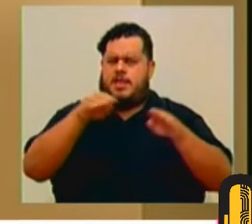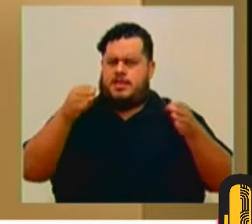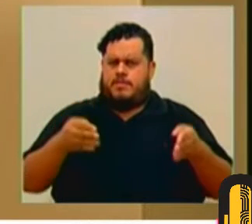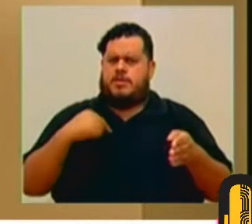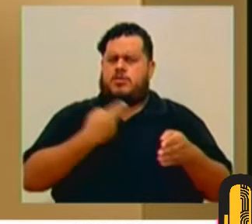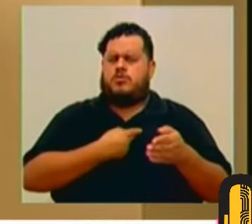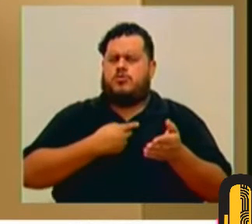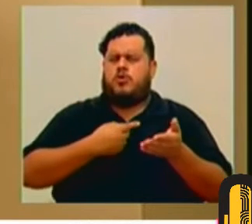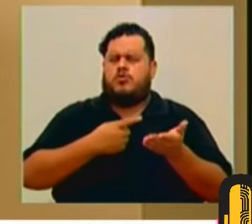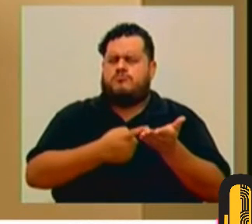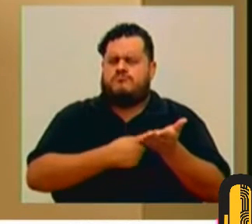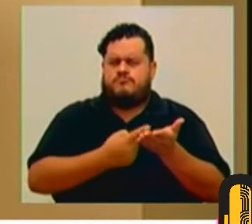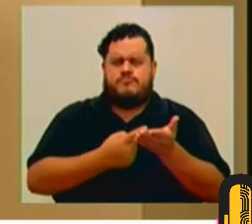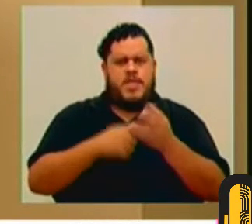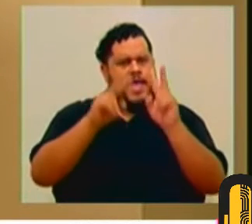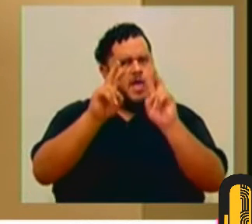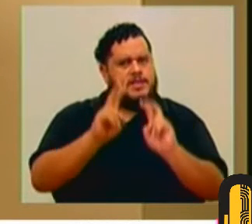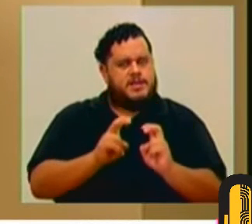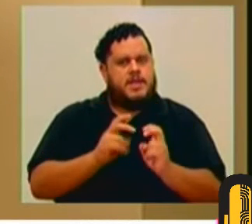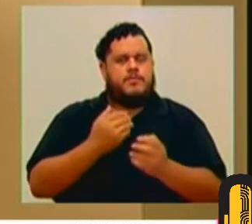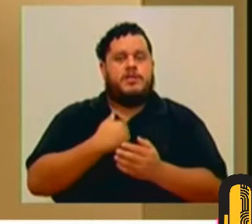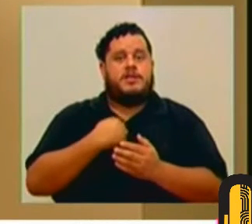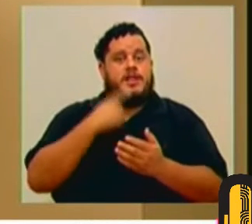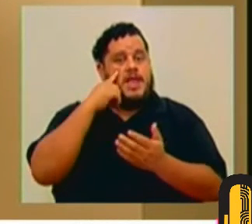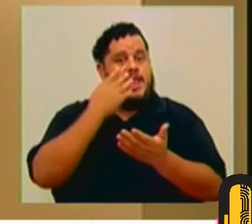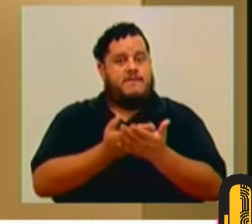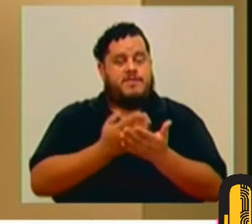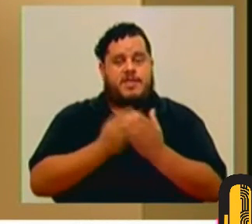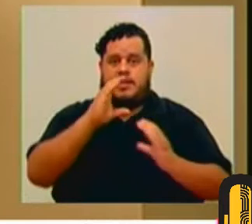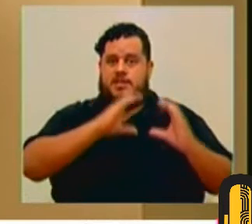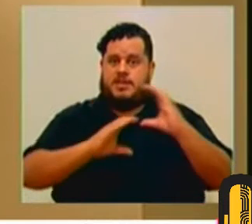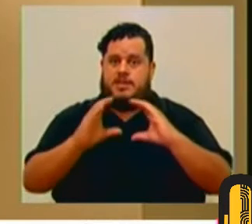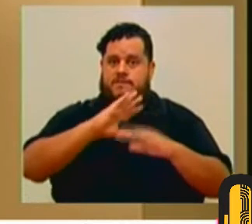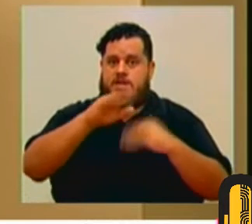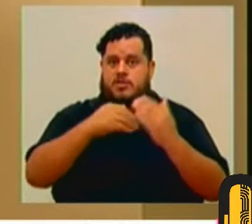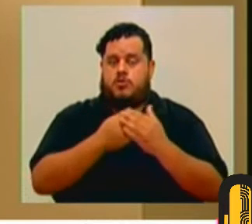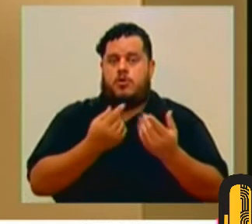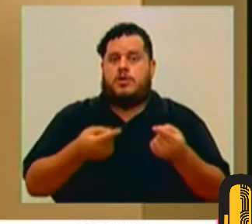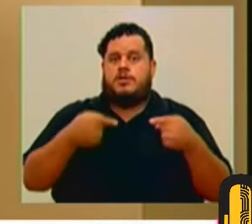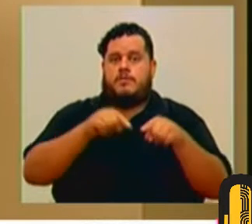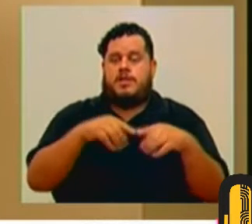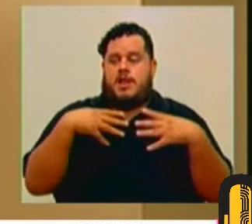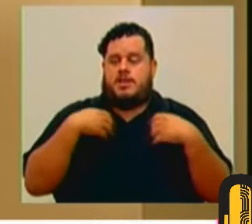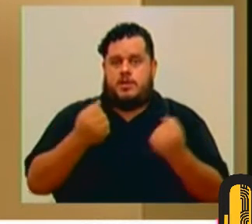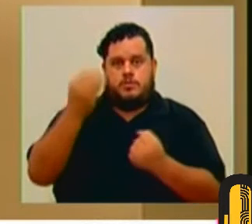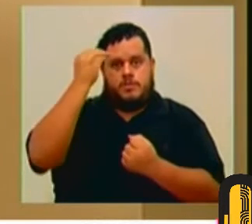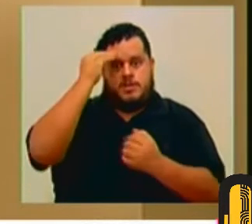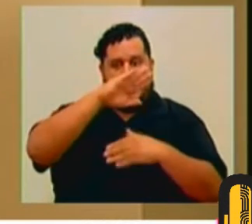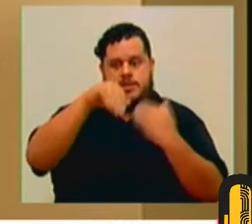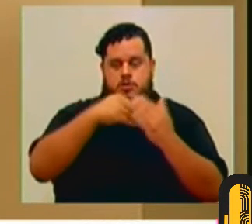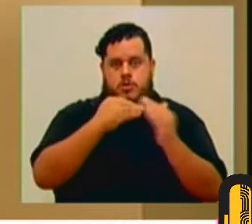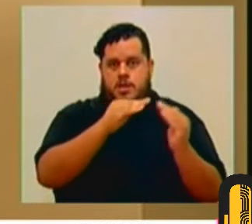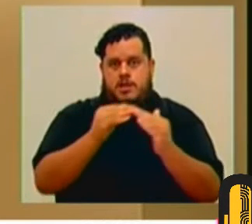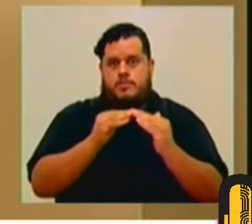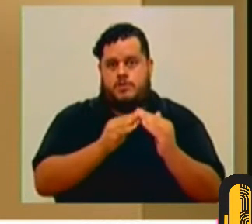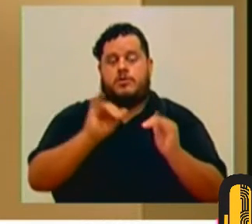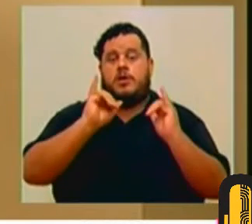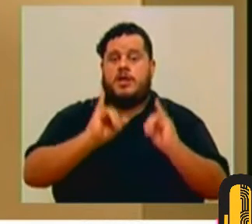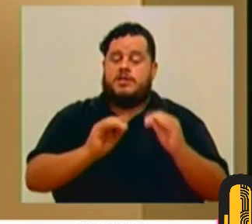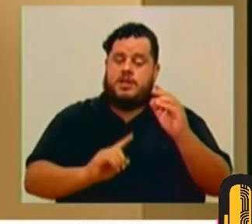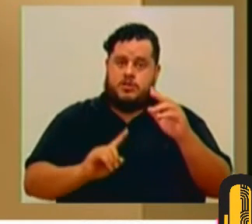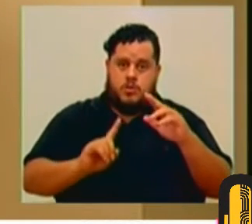la necesidad de poder tener evidencia científica de lo que estaba sucediendo en la salud mental de la población, y así es como surgen